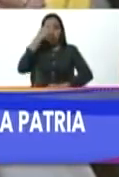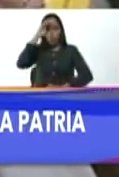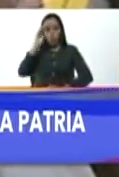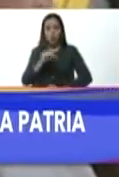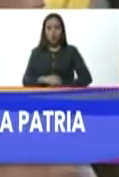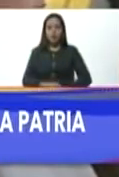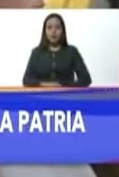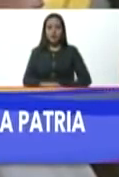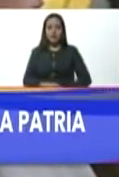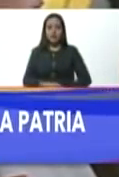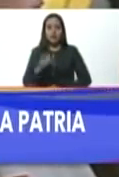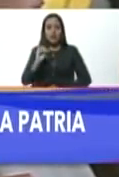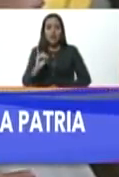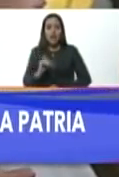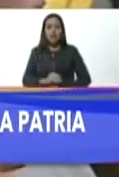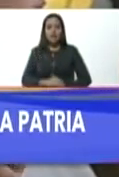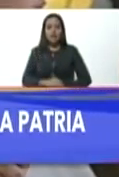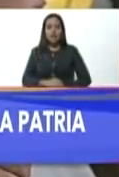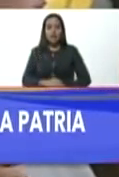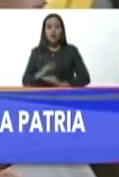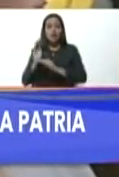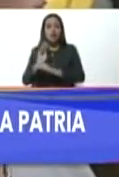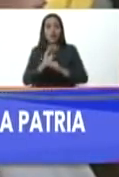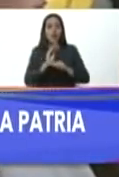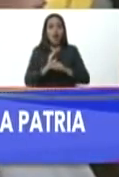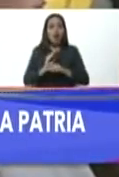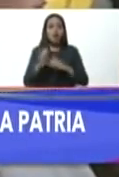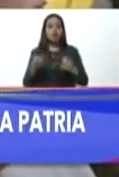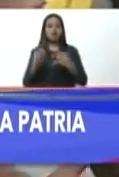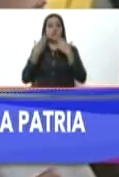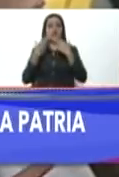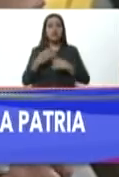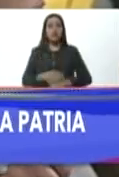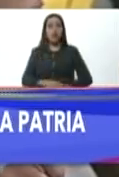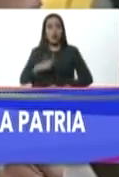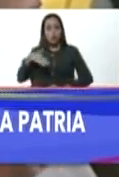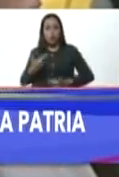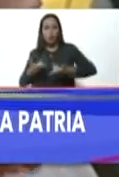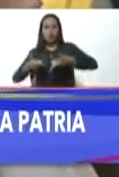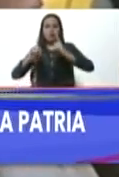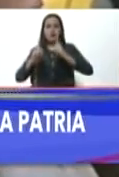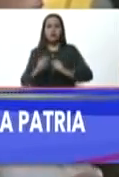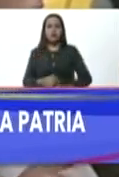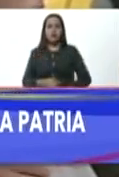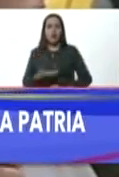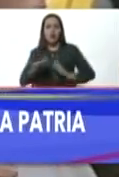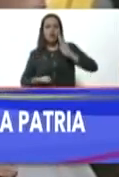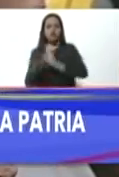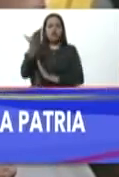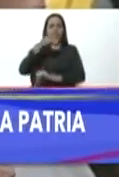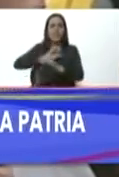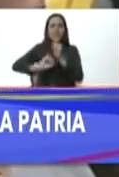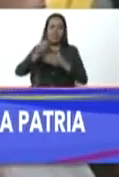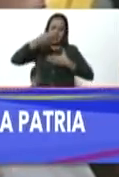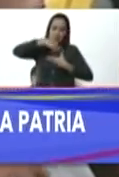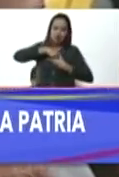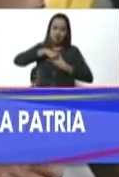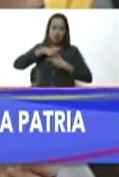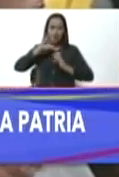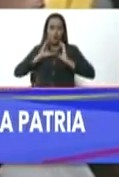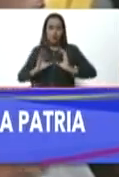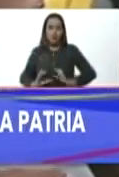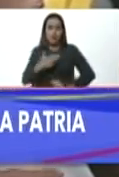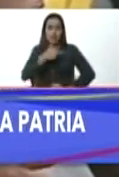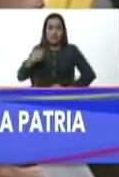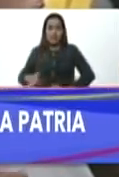un antiviral, como usted ha planteado, o permite elevar las defensas en el cuerpo. En China